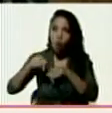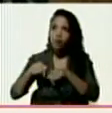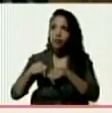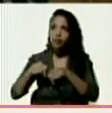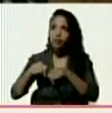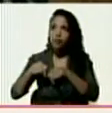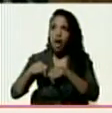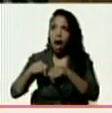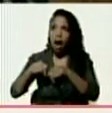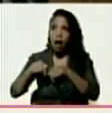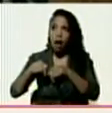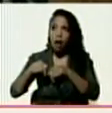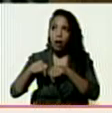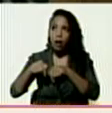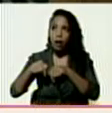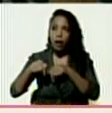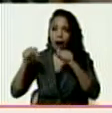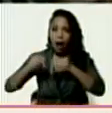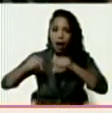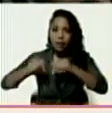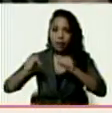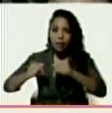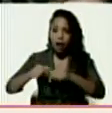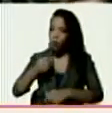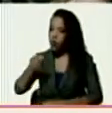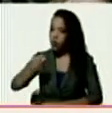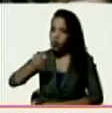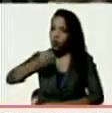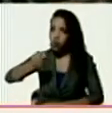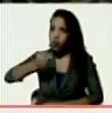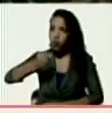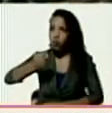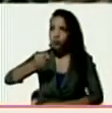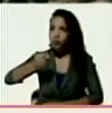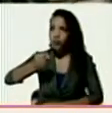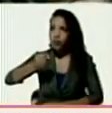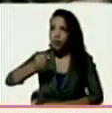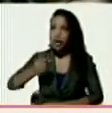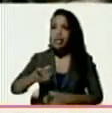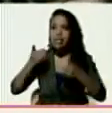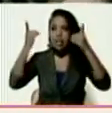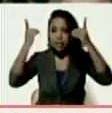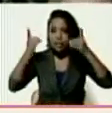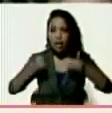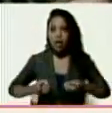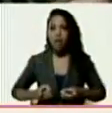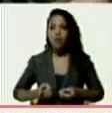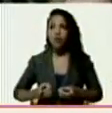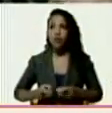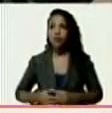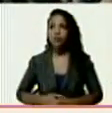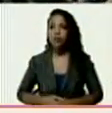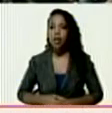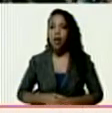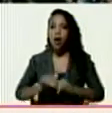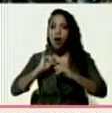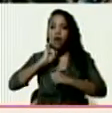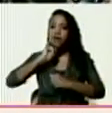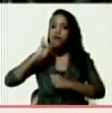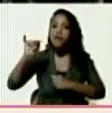en esta rueda de prensa que decidimos anunciar al